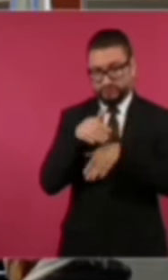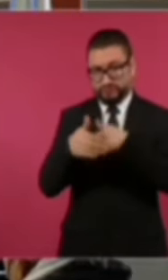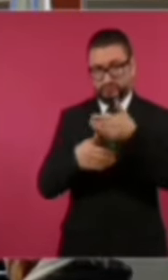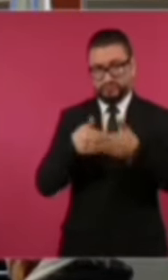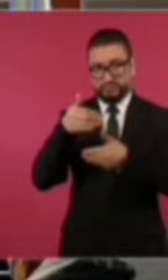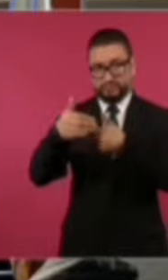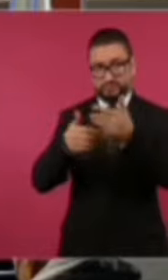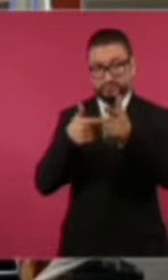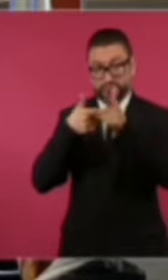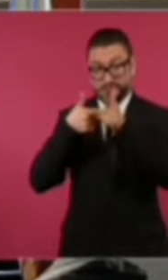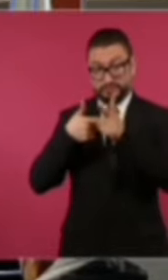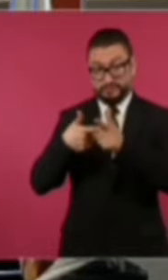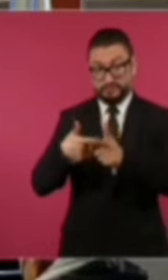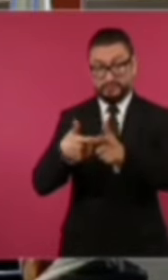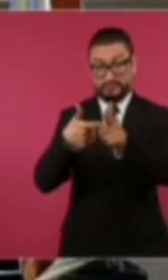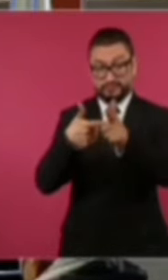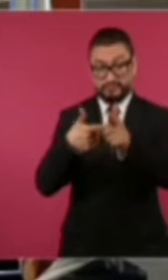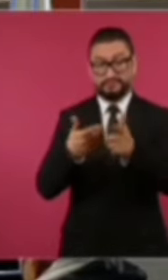se mantiene,